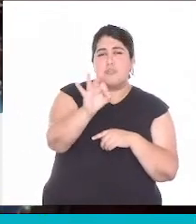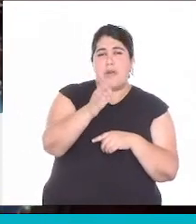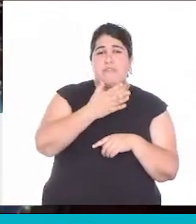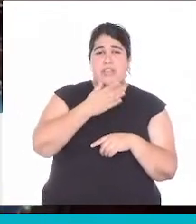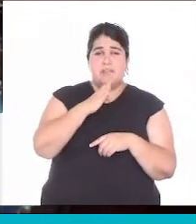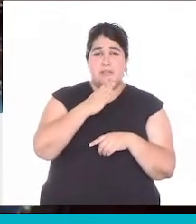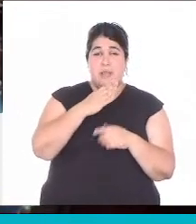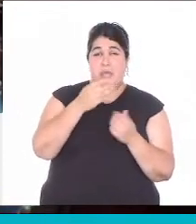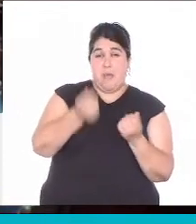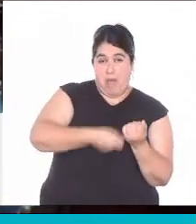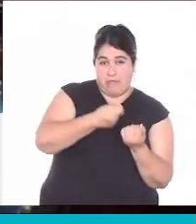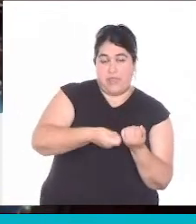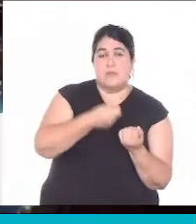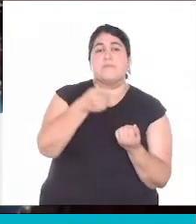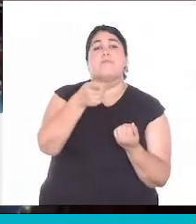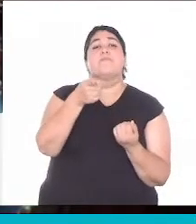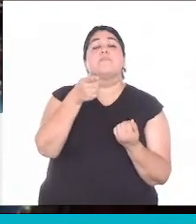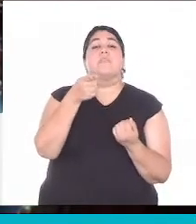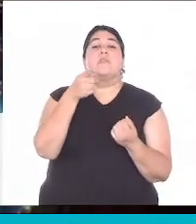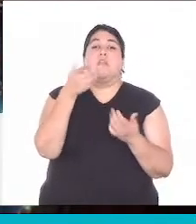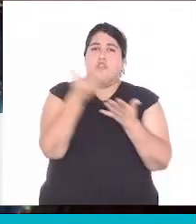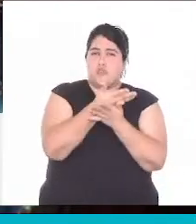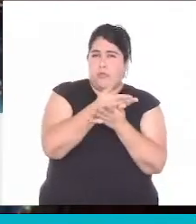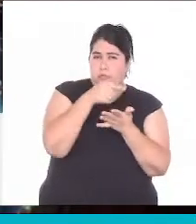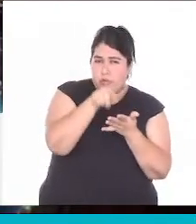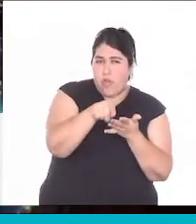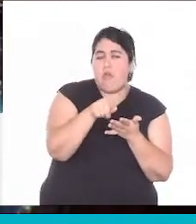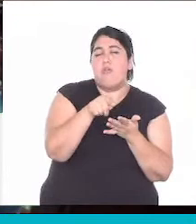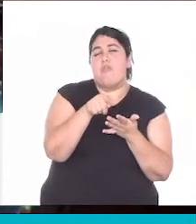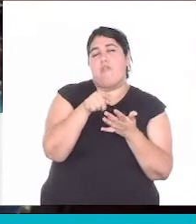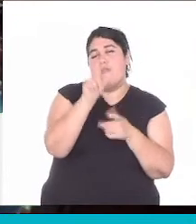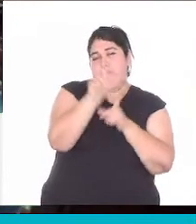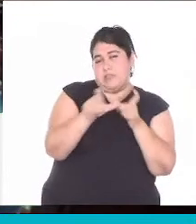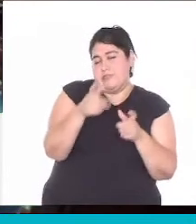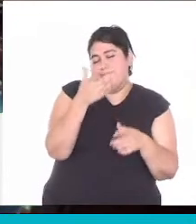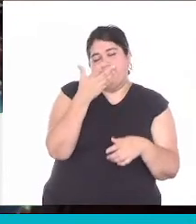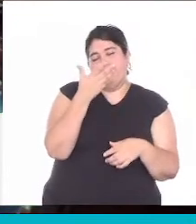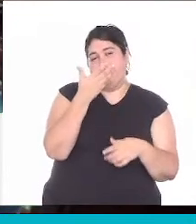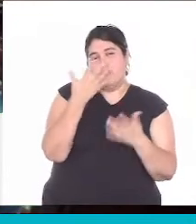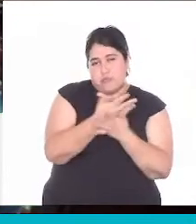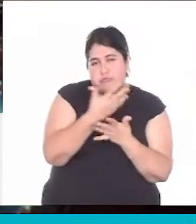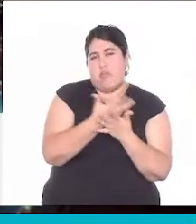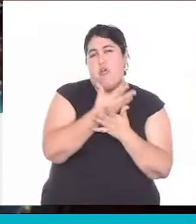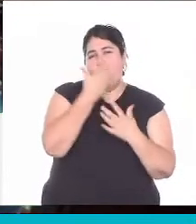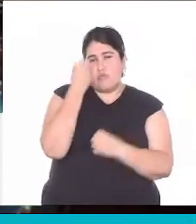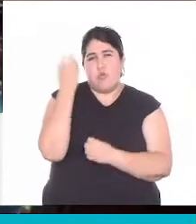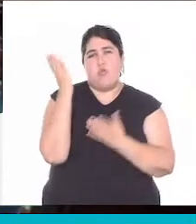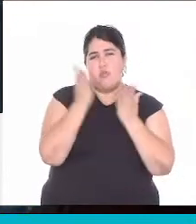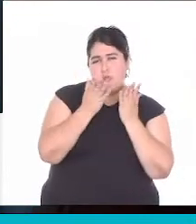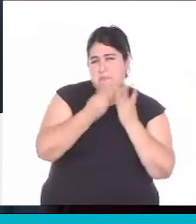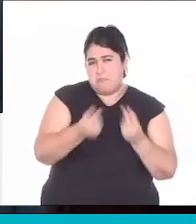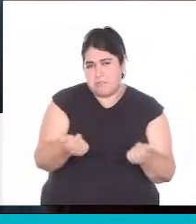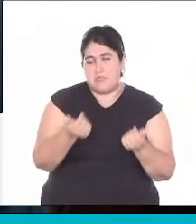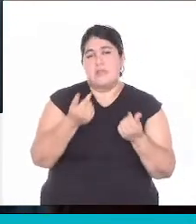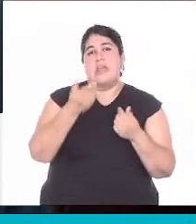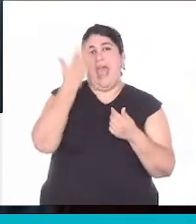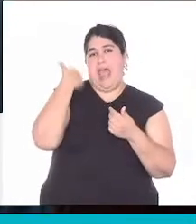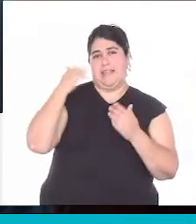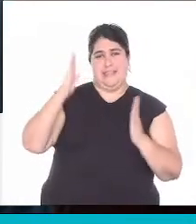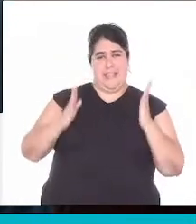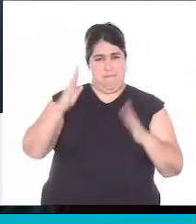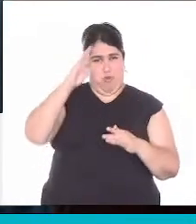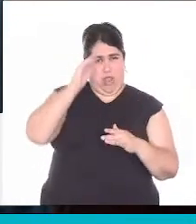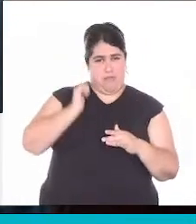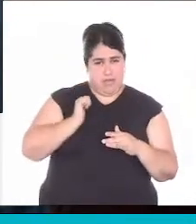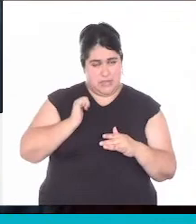Adriana, por supuesto, sufrió, como muchísimos de los detenidos desaparecidos, de víctimas del terrorismo, Estado de la dictadura, todas